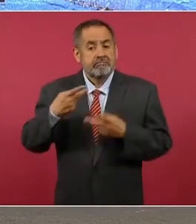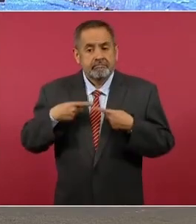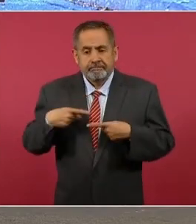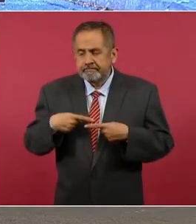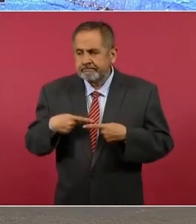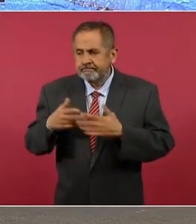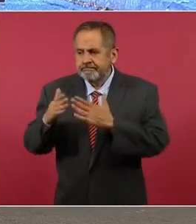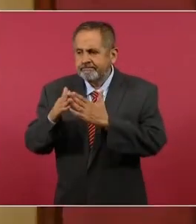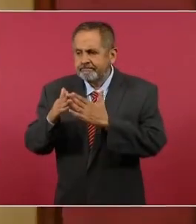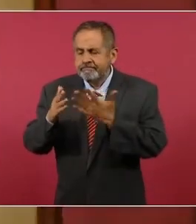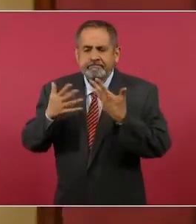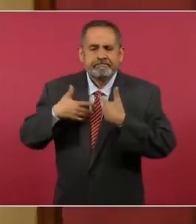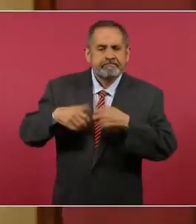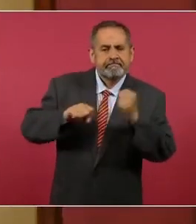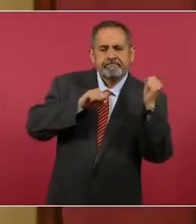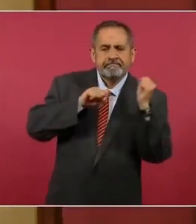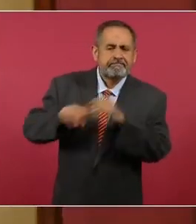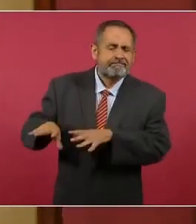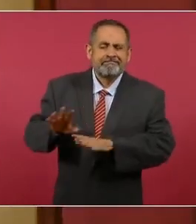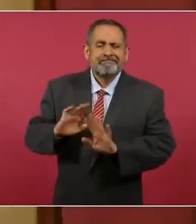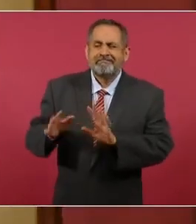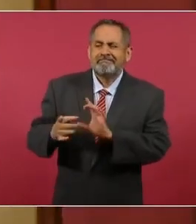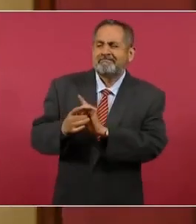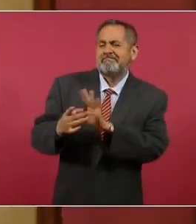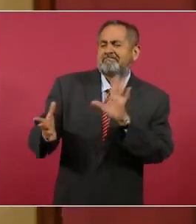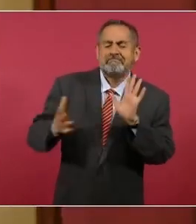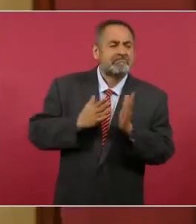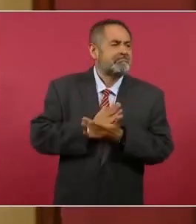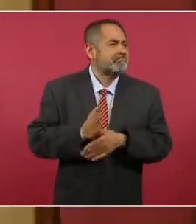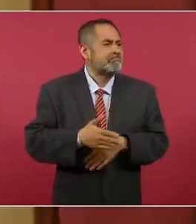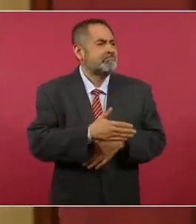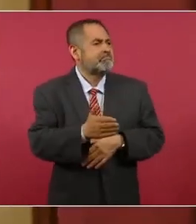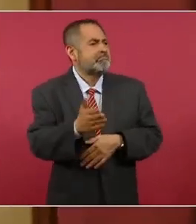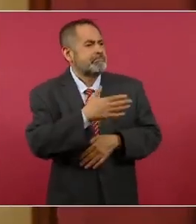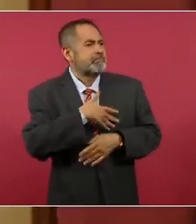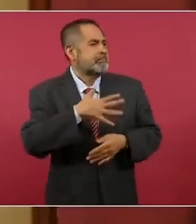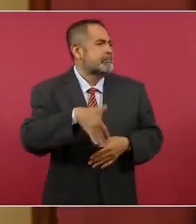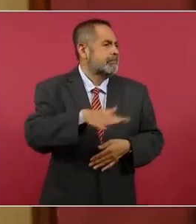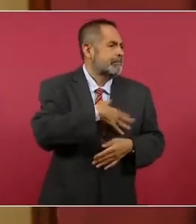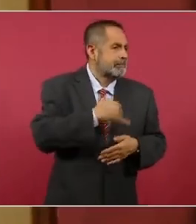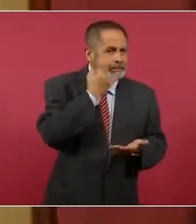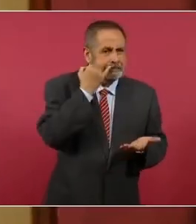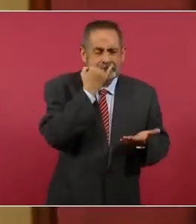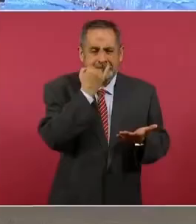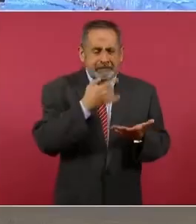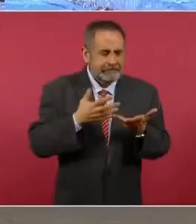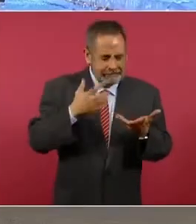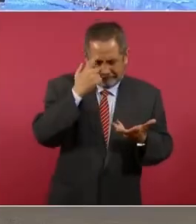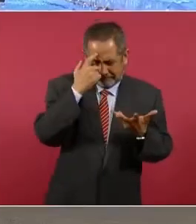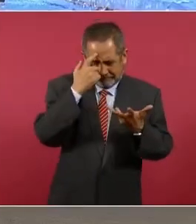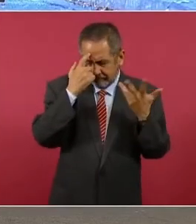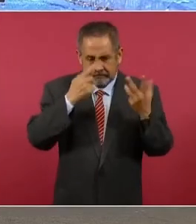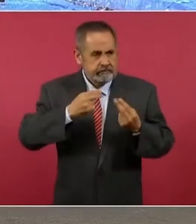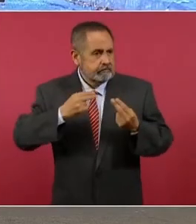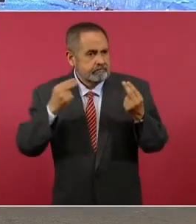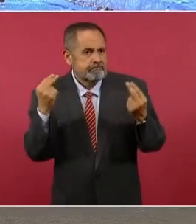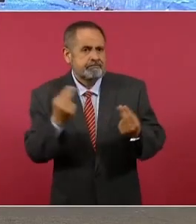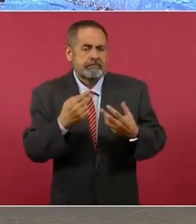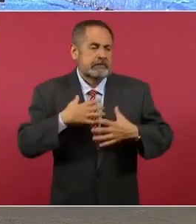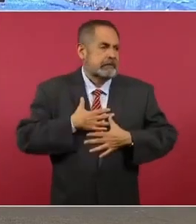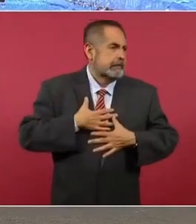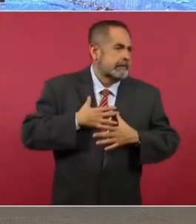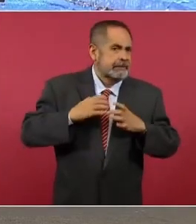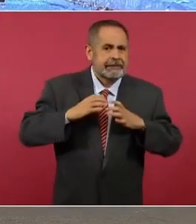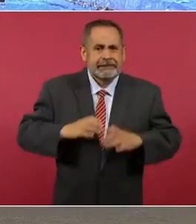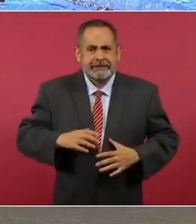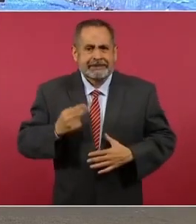abandonan los puentes de relación con la familia o con las amistades porque están urgidos de consumir